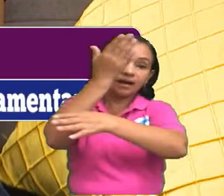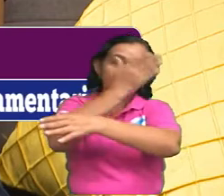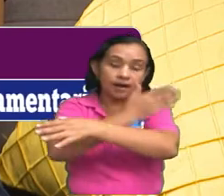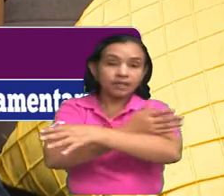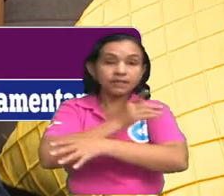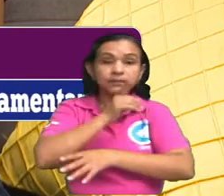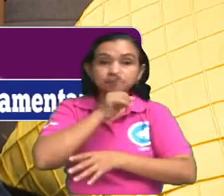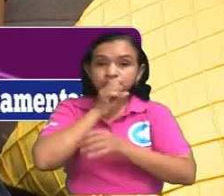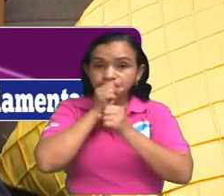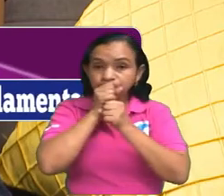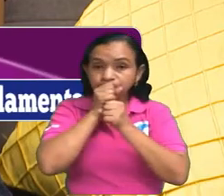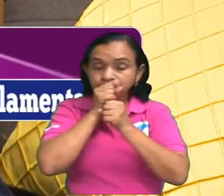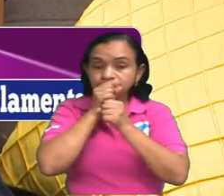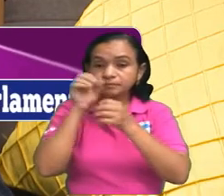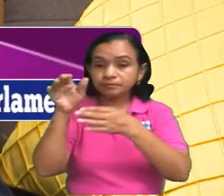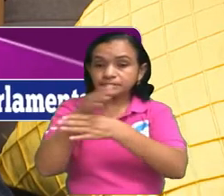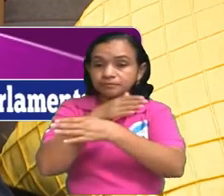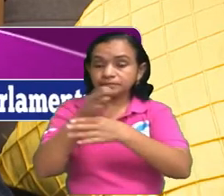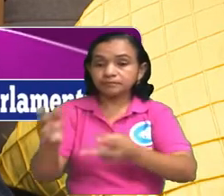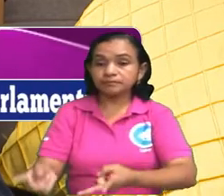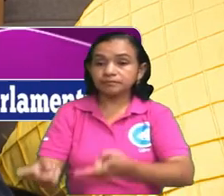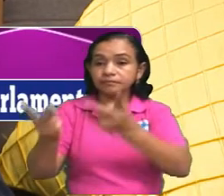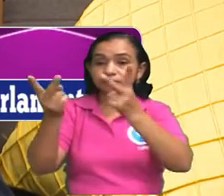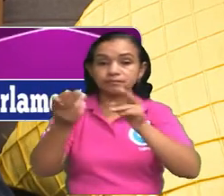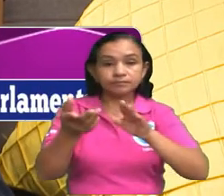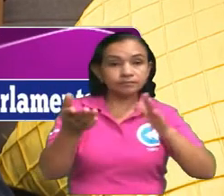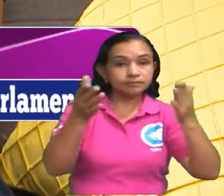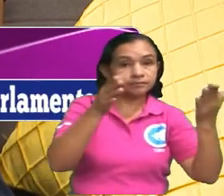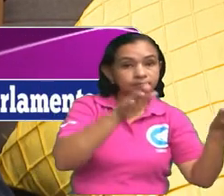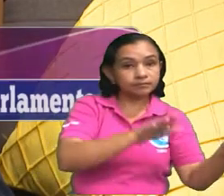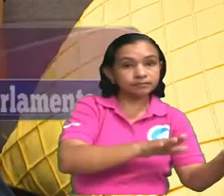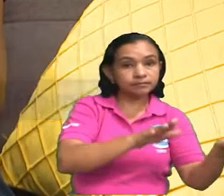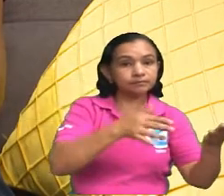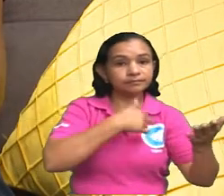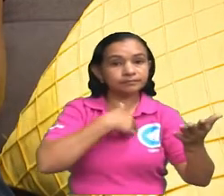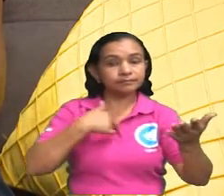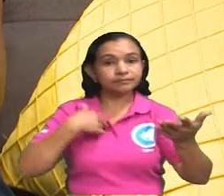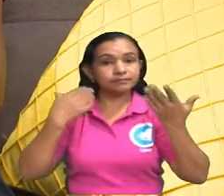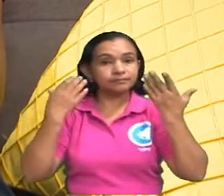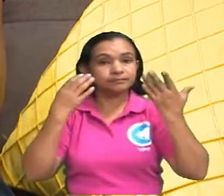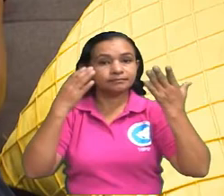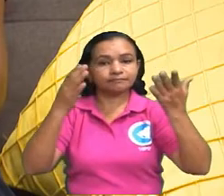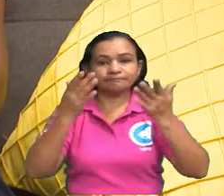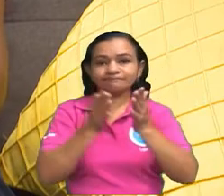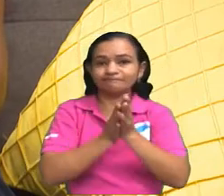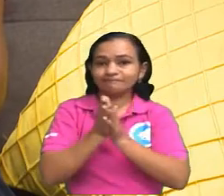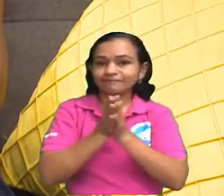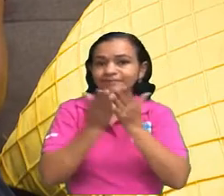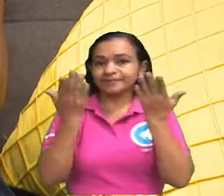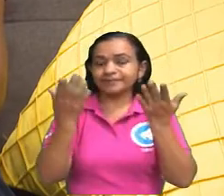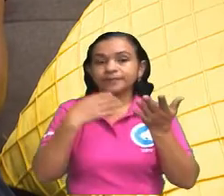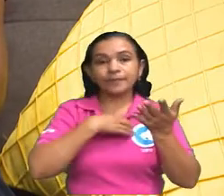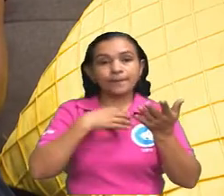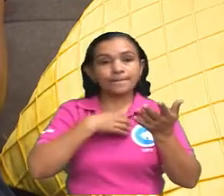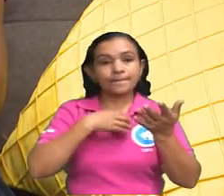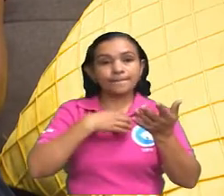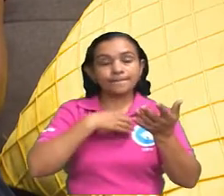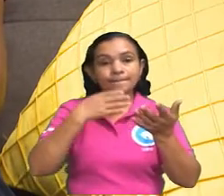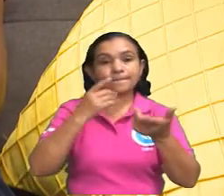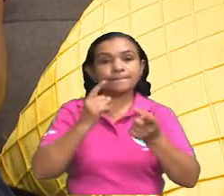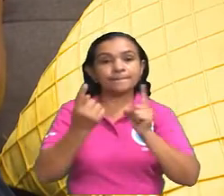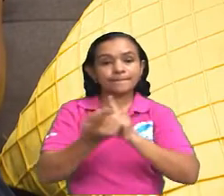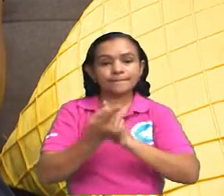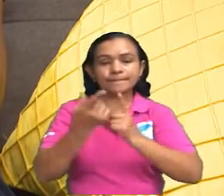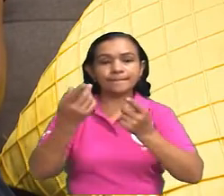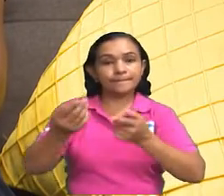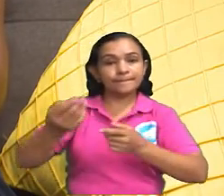callar significaba la diferencia entre la vida o la muerte, entre la proeza, el decoro y la vileza. Nuestras revoluciones están llenas